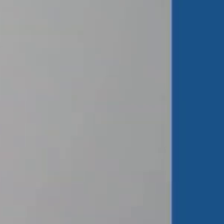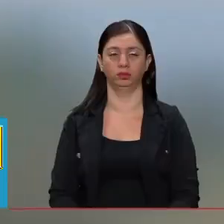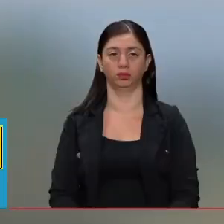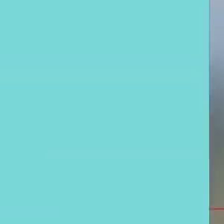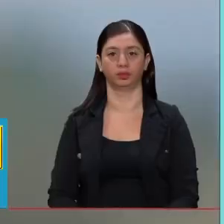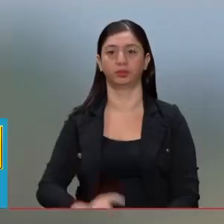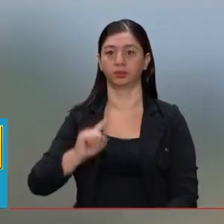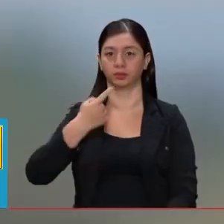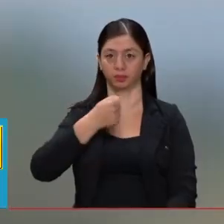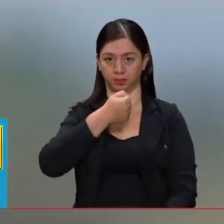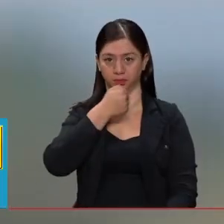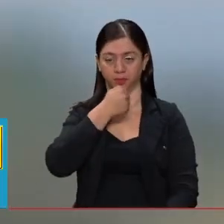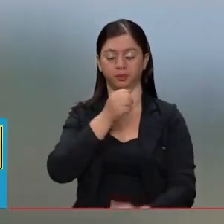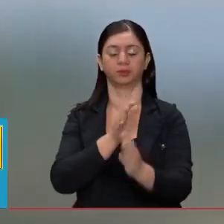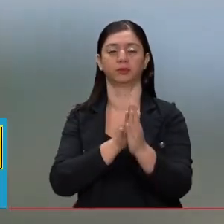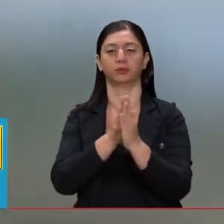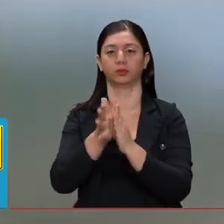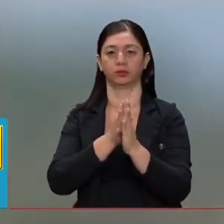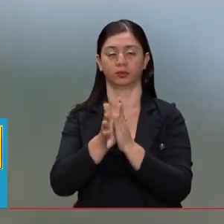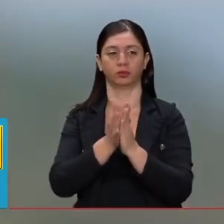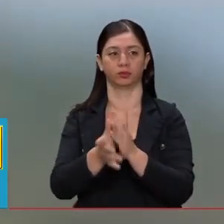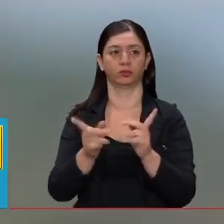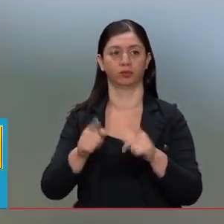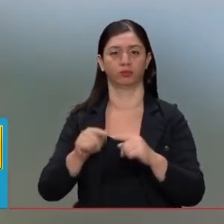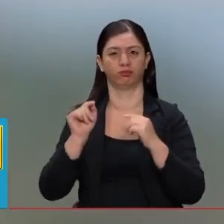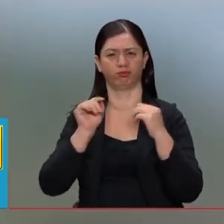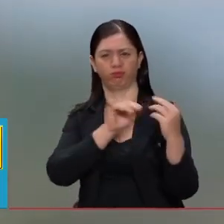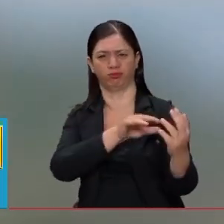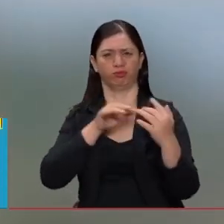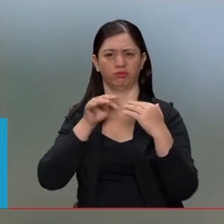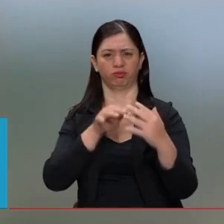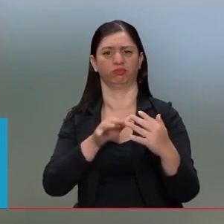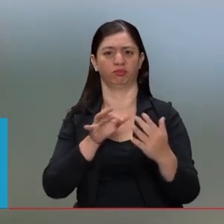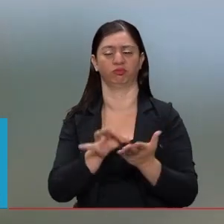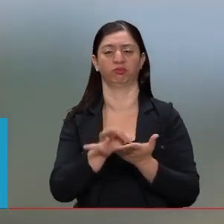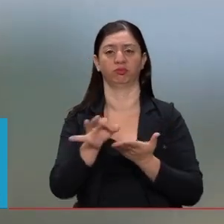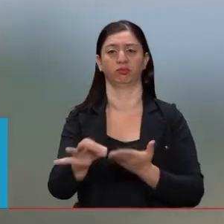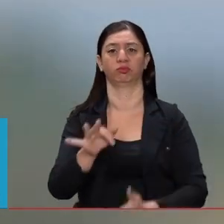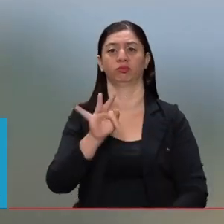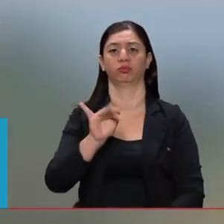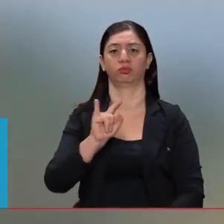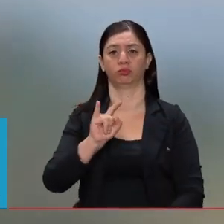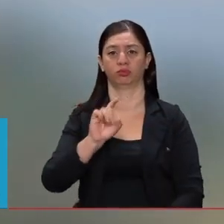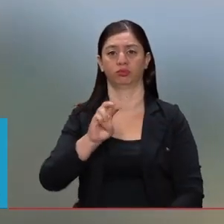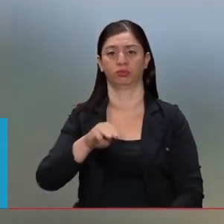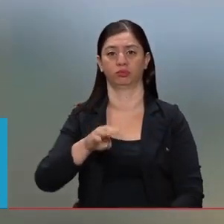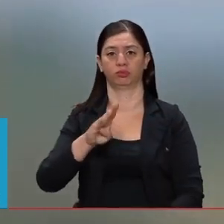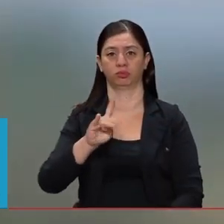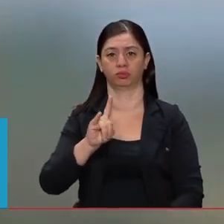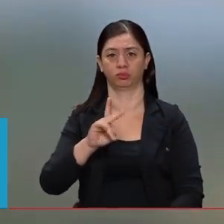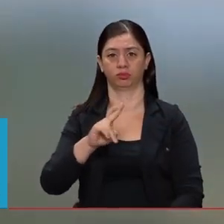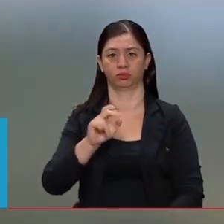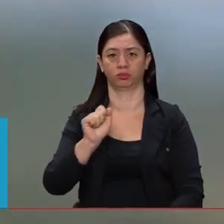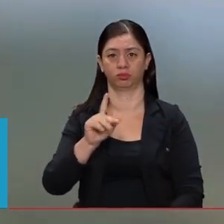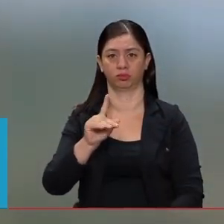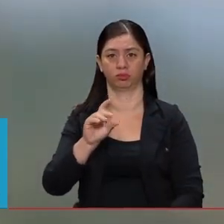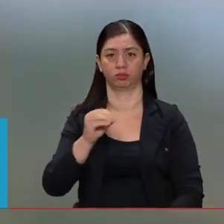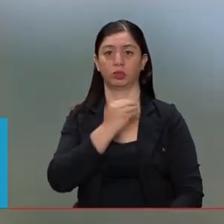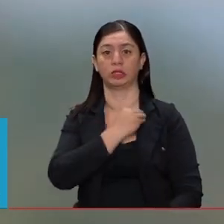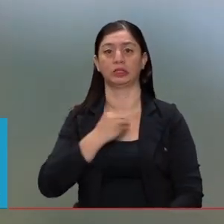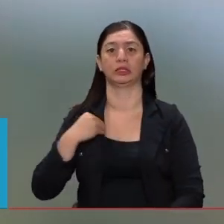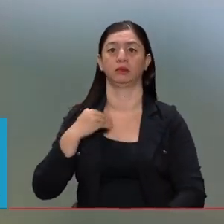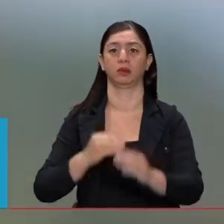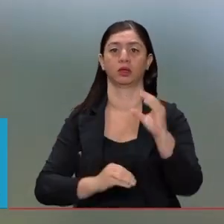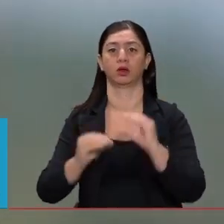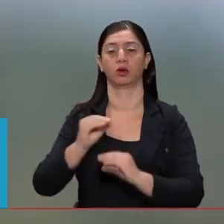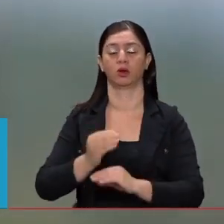en la primera del día también les contamos que una confrontación Armada en la Vereda tungurado de Silvia cauca habría cobrado la vida de